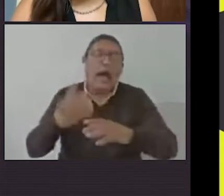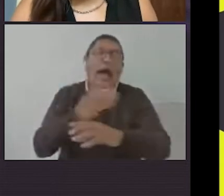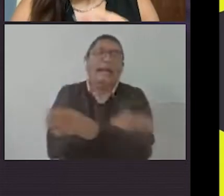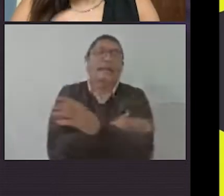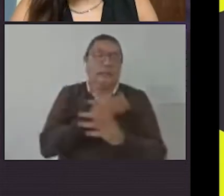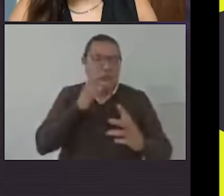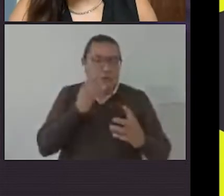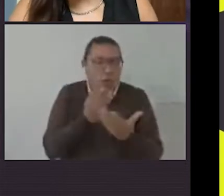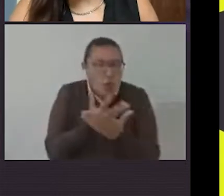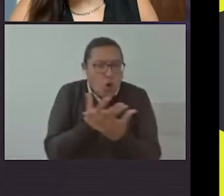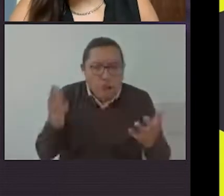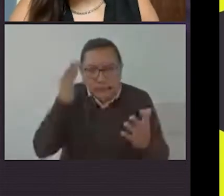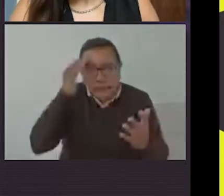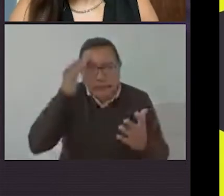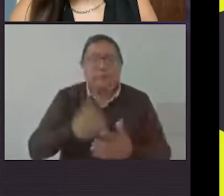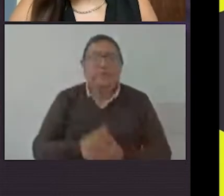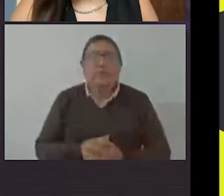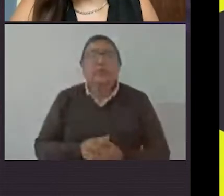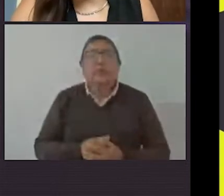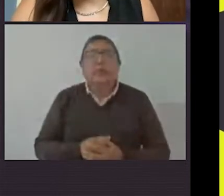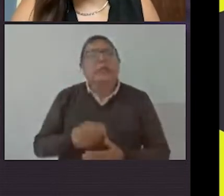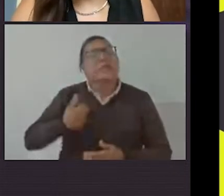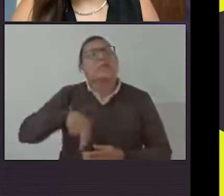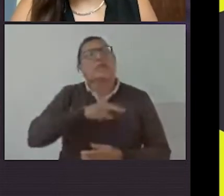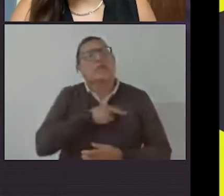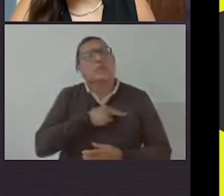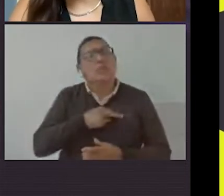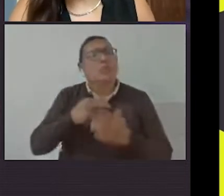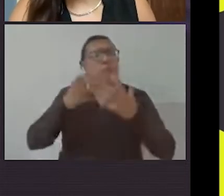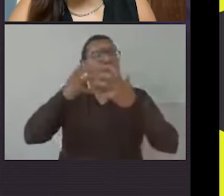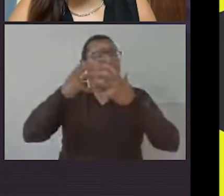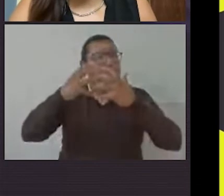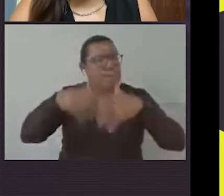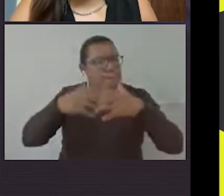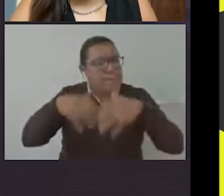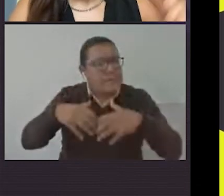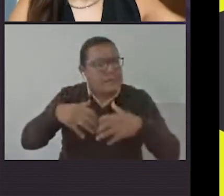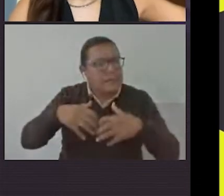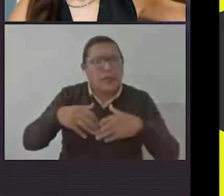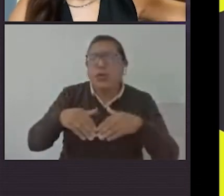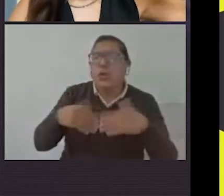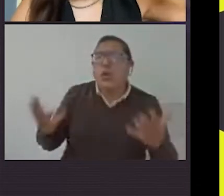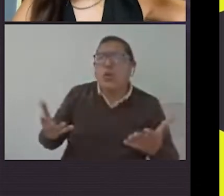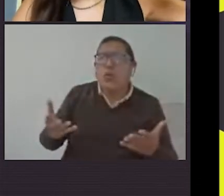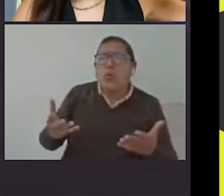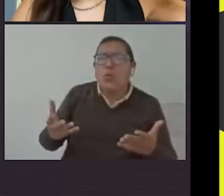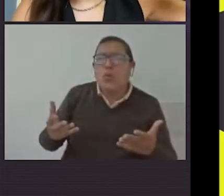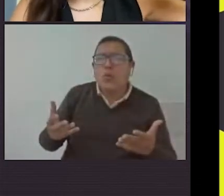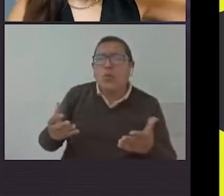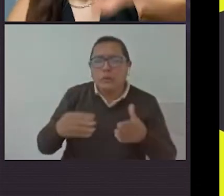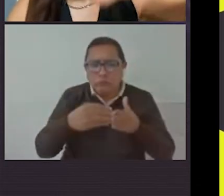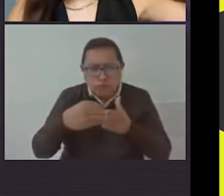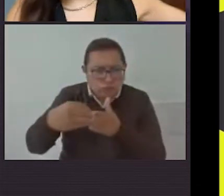entonces nuestra mente para que nos mueva hacia donde queremos ir?